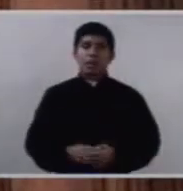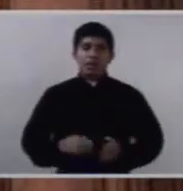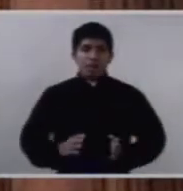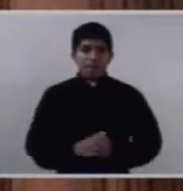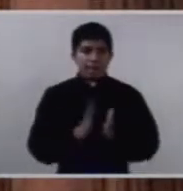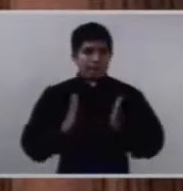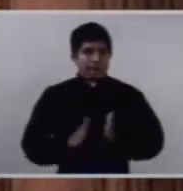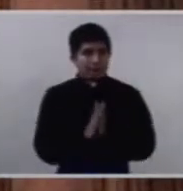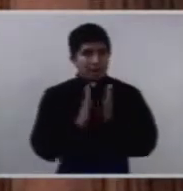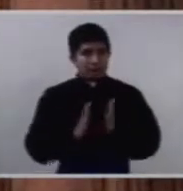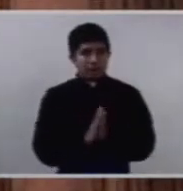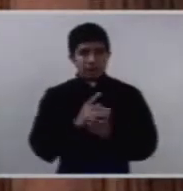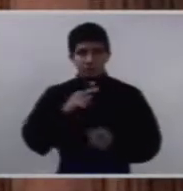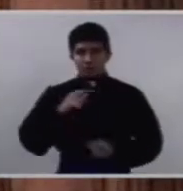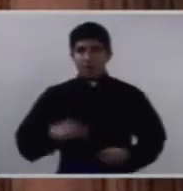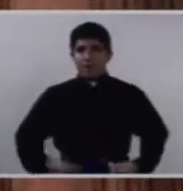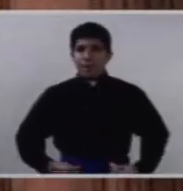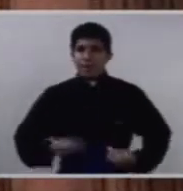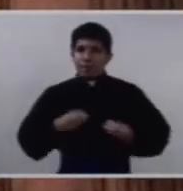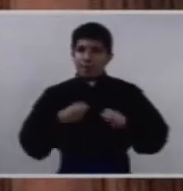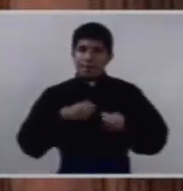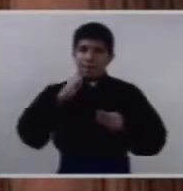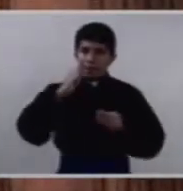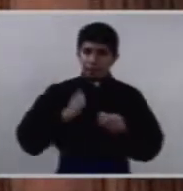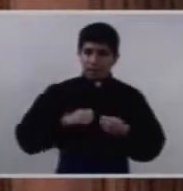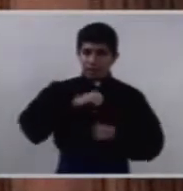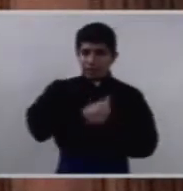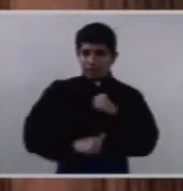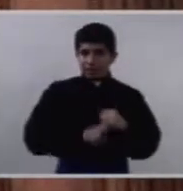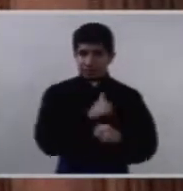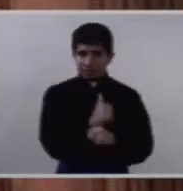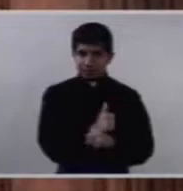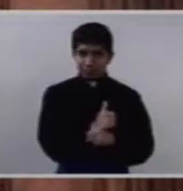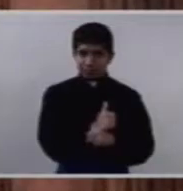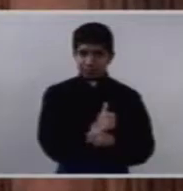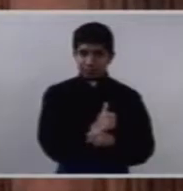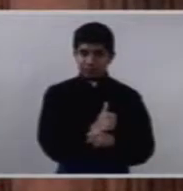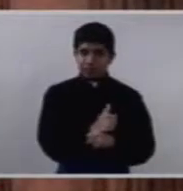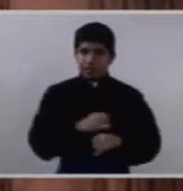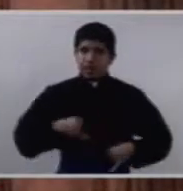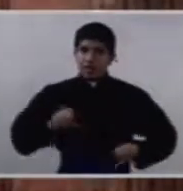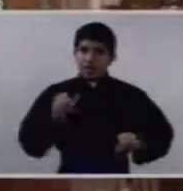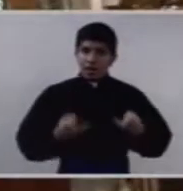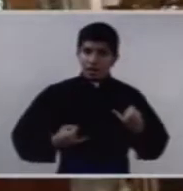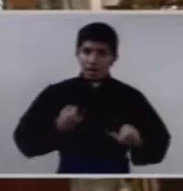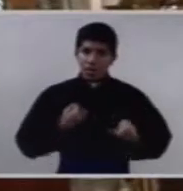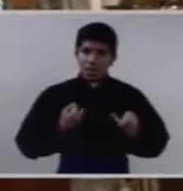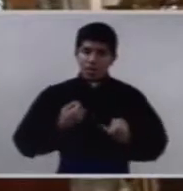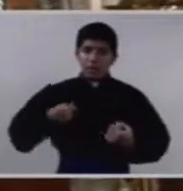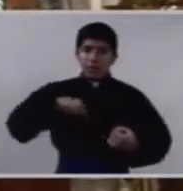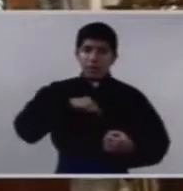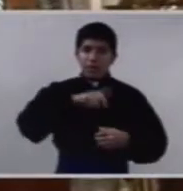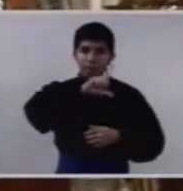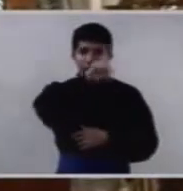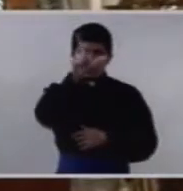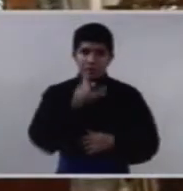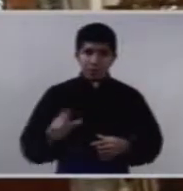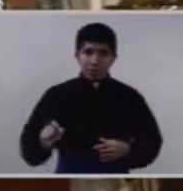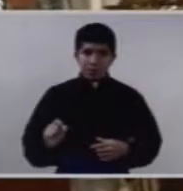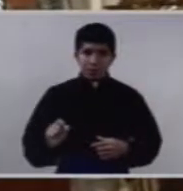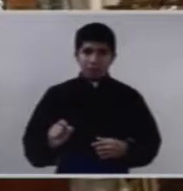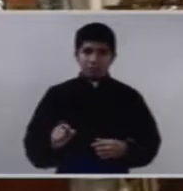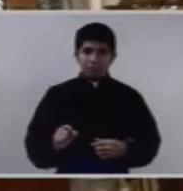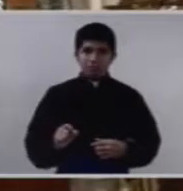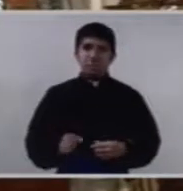preparando a vivir este año de la juventud en nuestro país